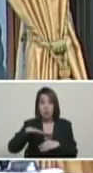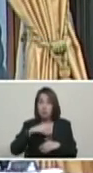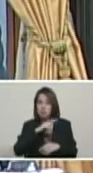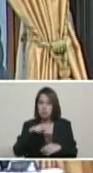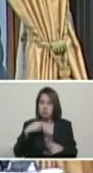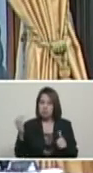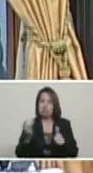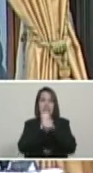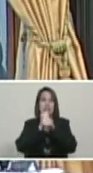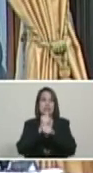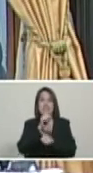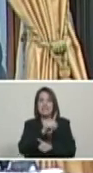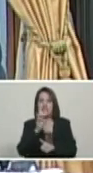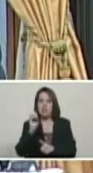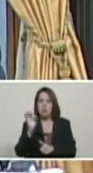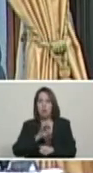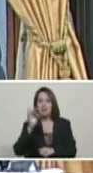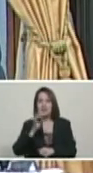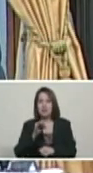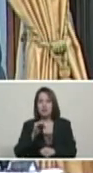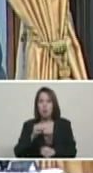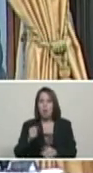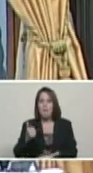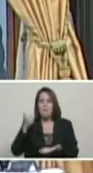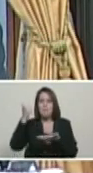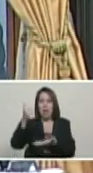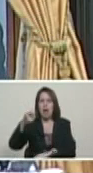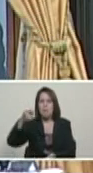año 100% pensiones en Venezuela,